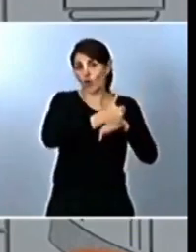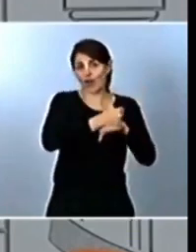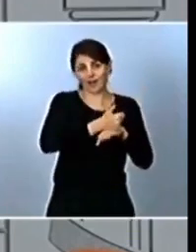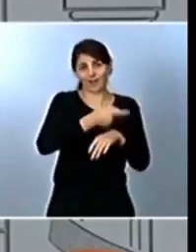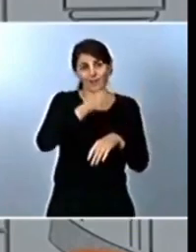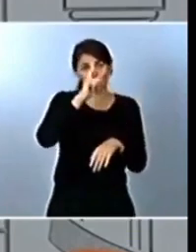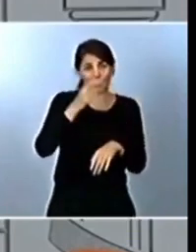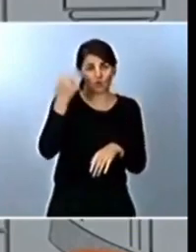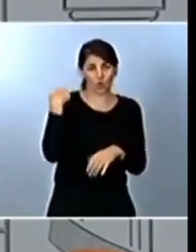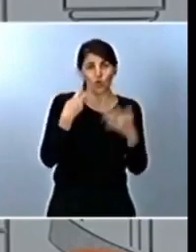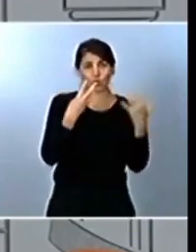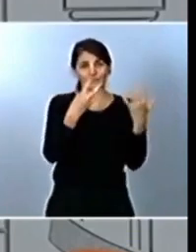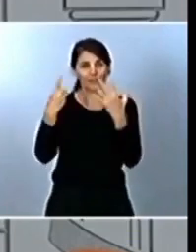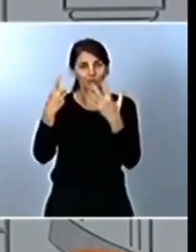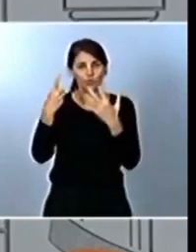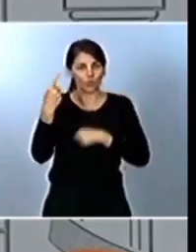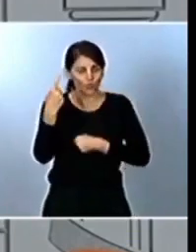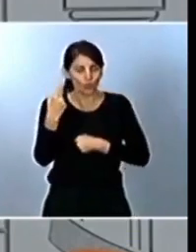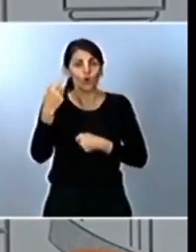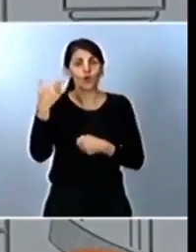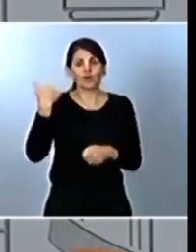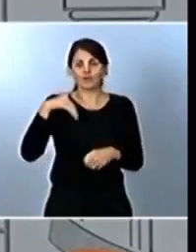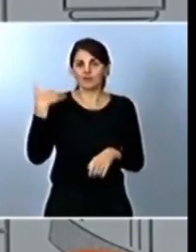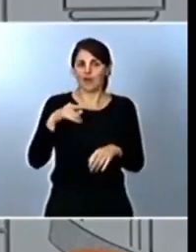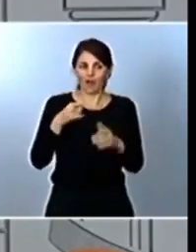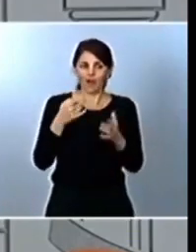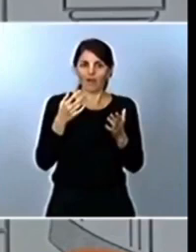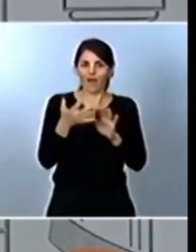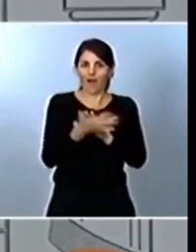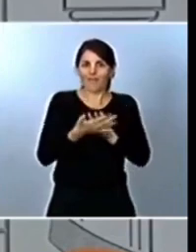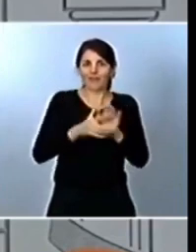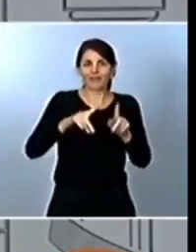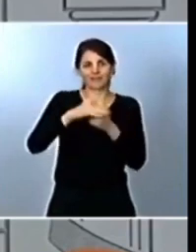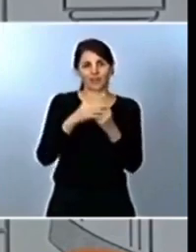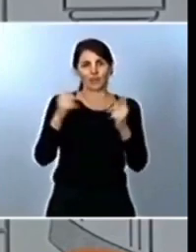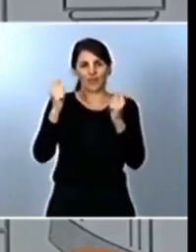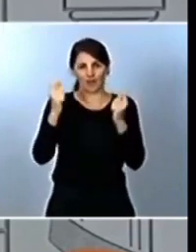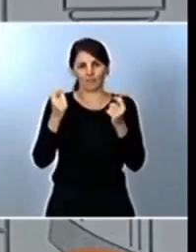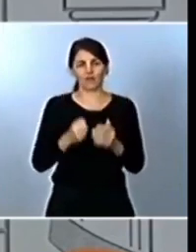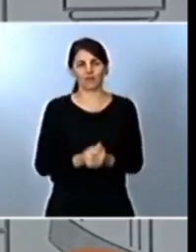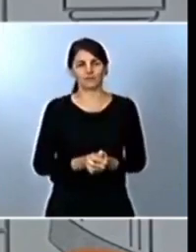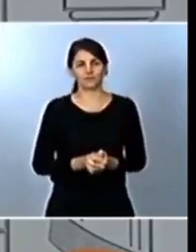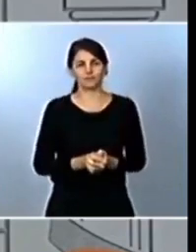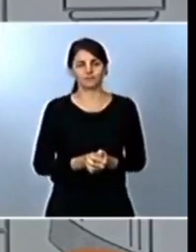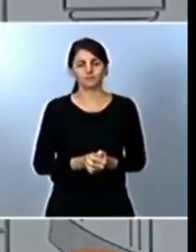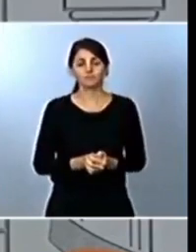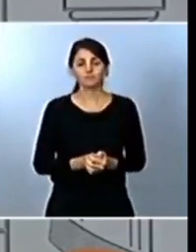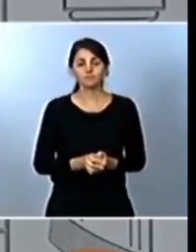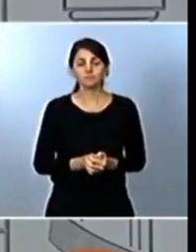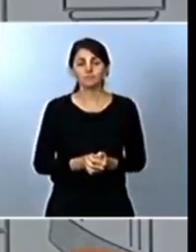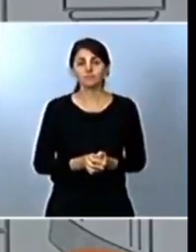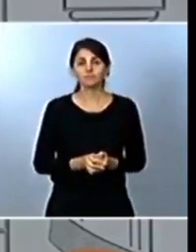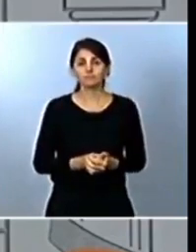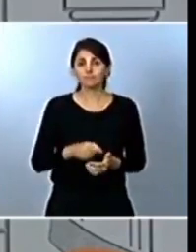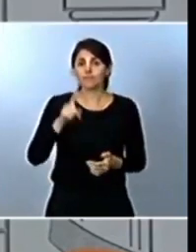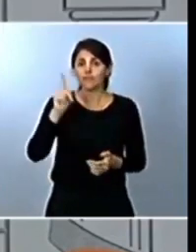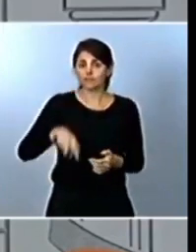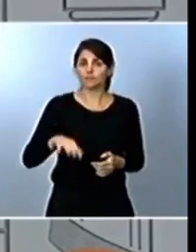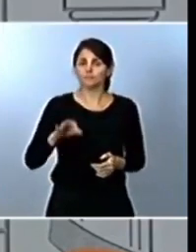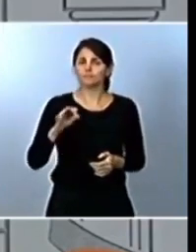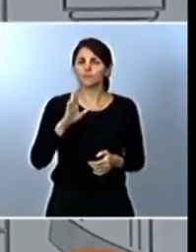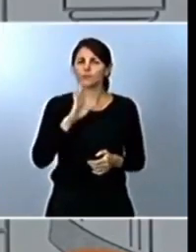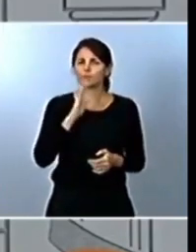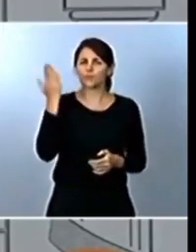un desarrollo precisamente del estado de alarma. Creo que, además, el legislador en esa ley orgánica del 81 ya